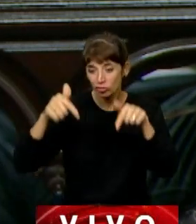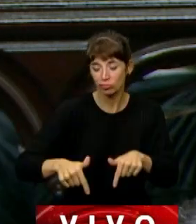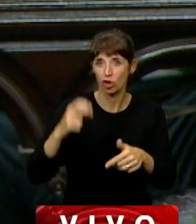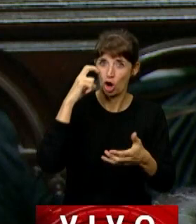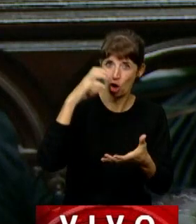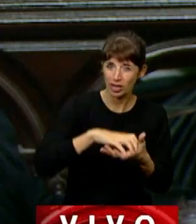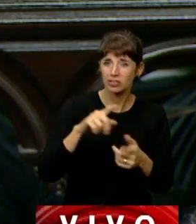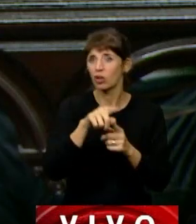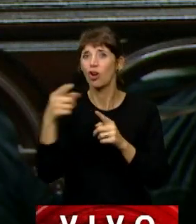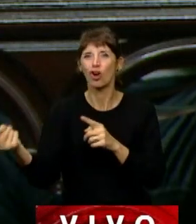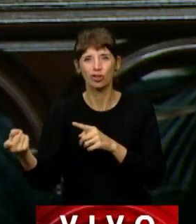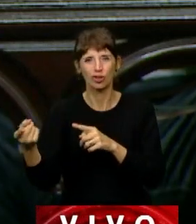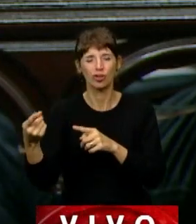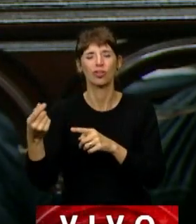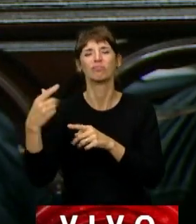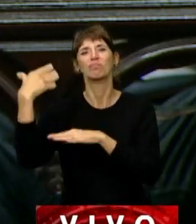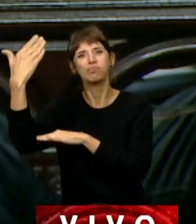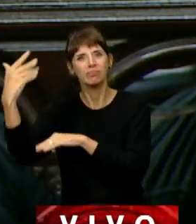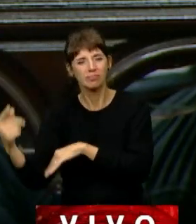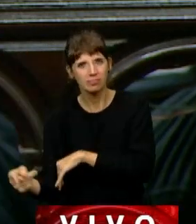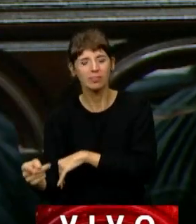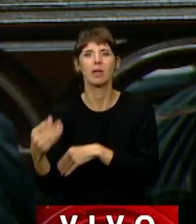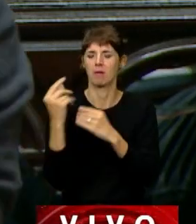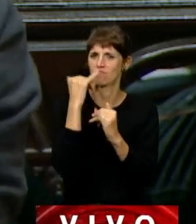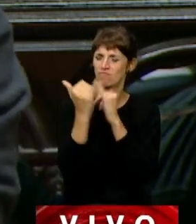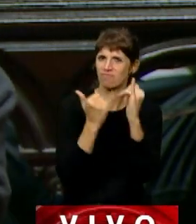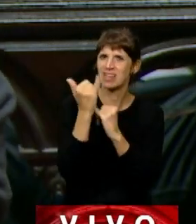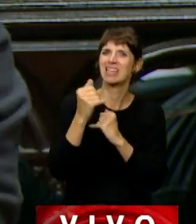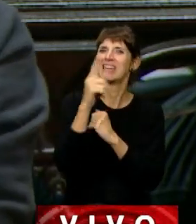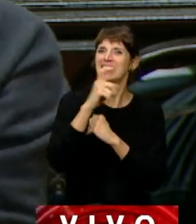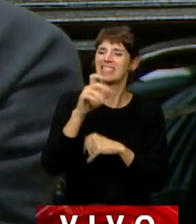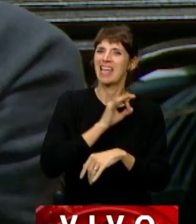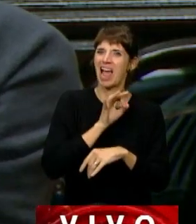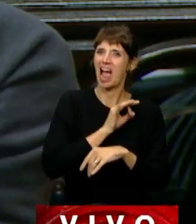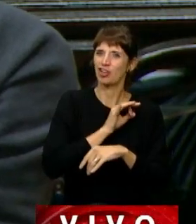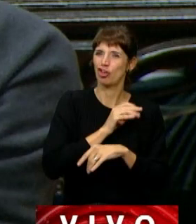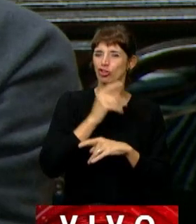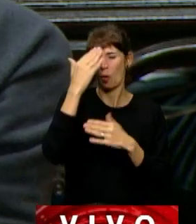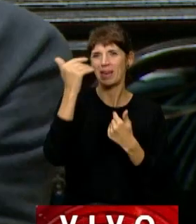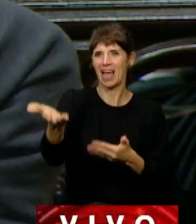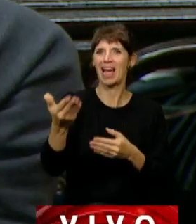otro realizado en el Ateneo, reivindicando la figura, el centenario del nacimiento de don Antonio Cafiero,